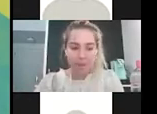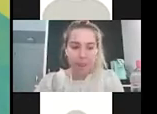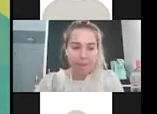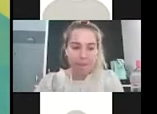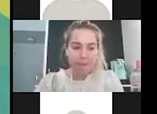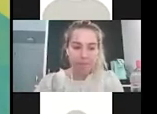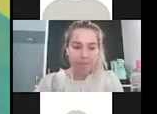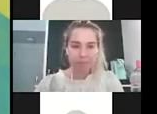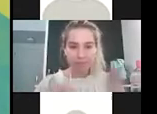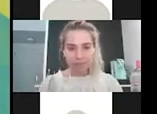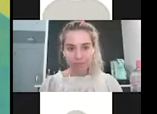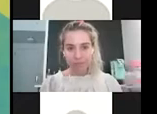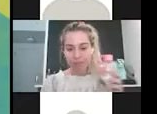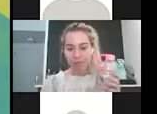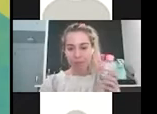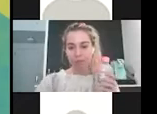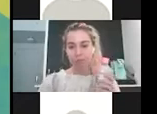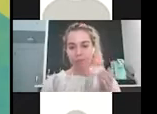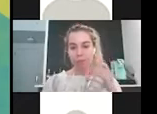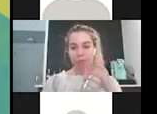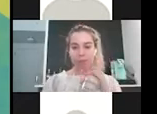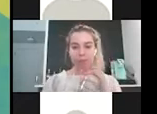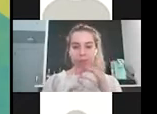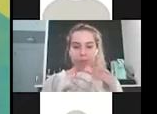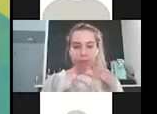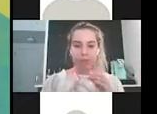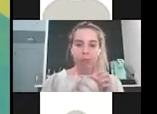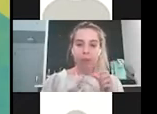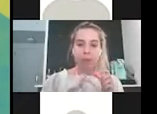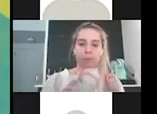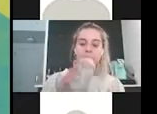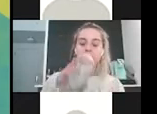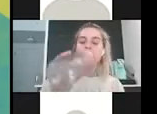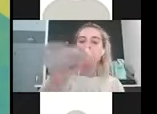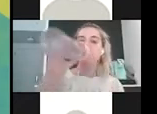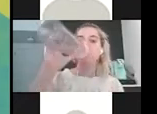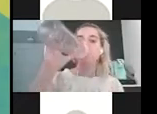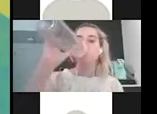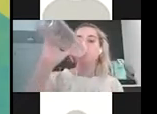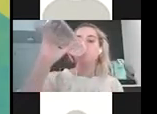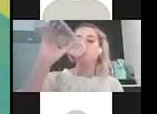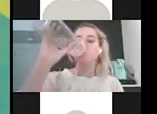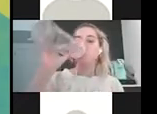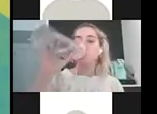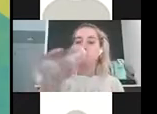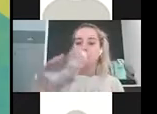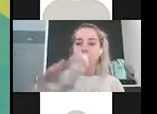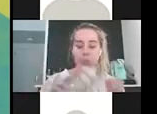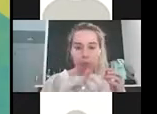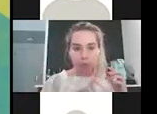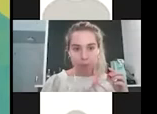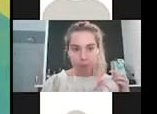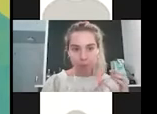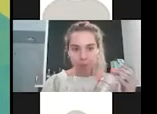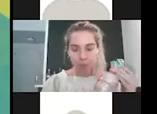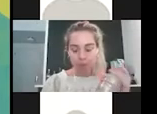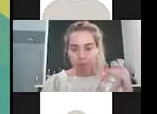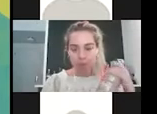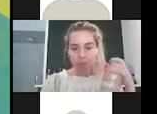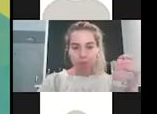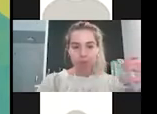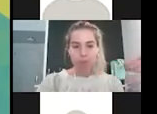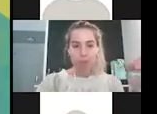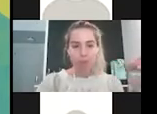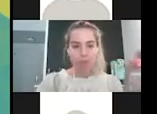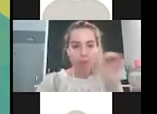otros pero creo que no se siente bien decir que es lo más urgente ahora mismo dado que hay tantos riesgos